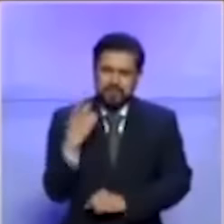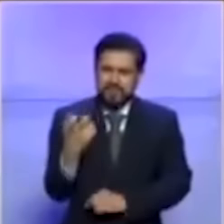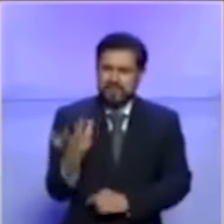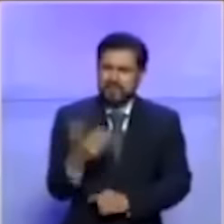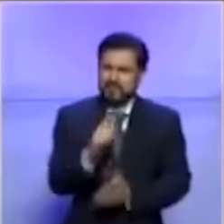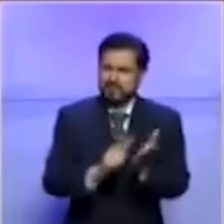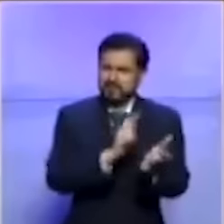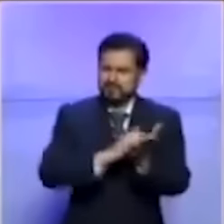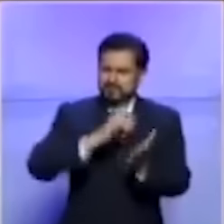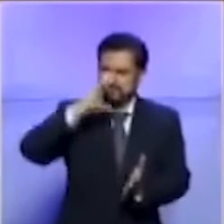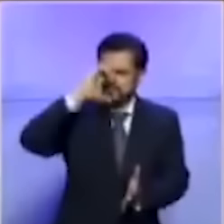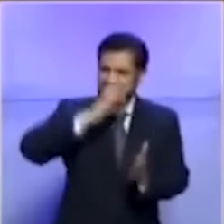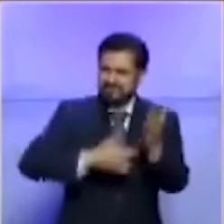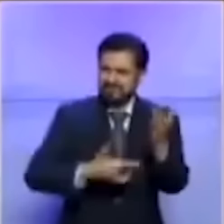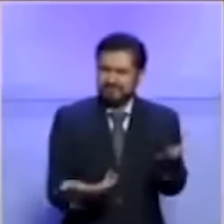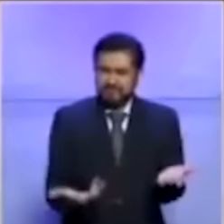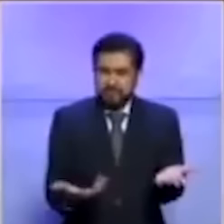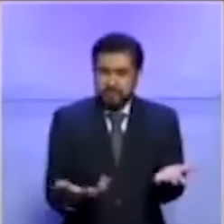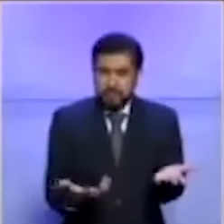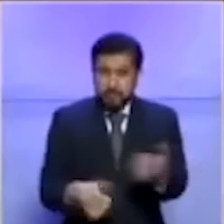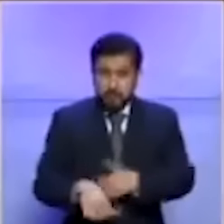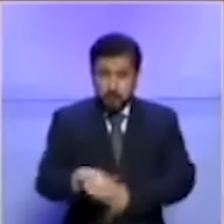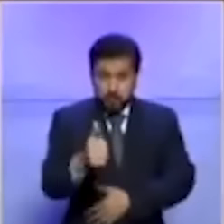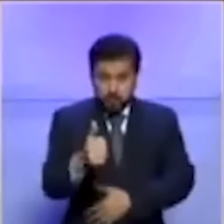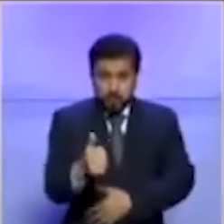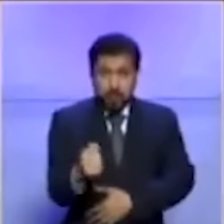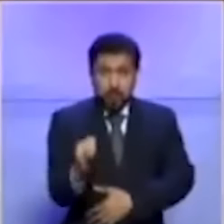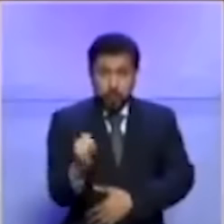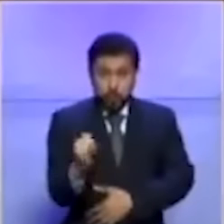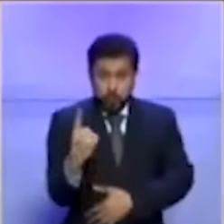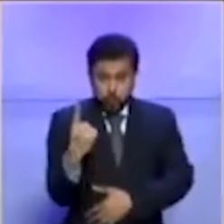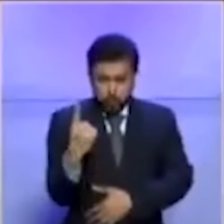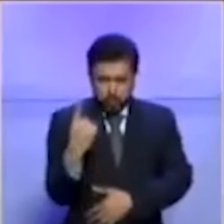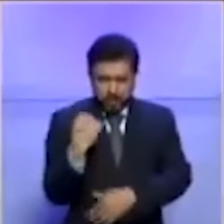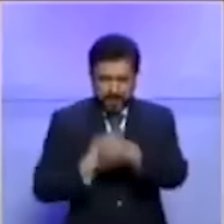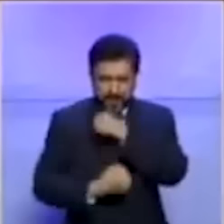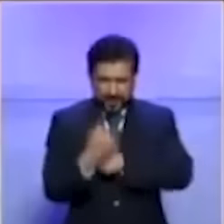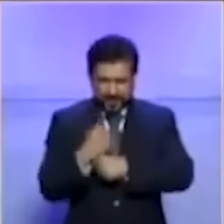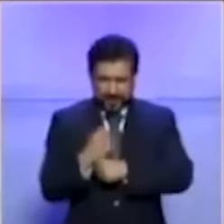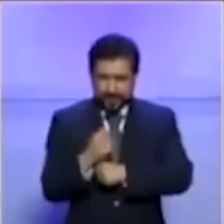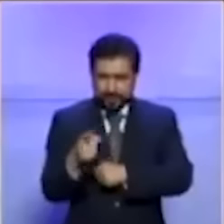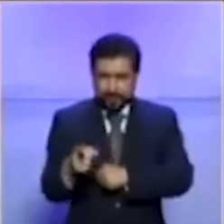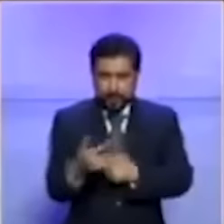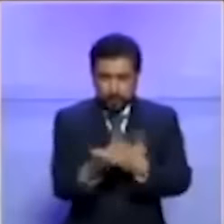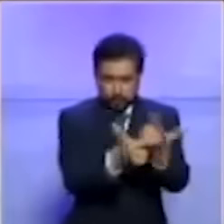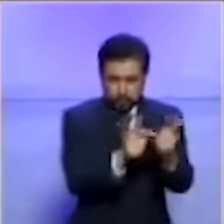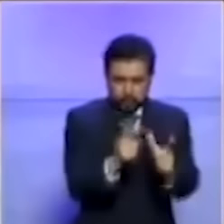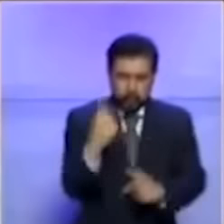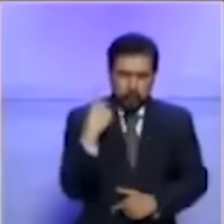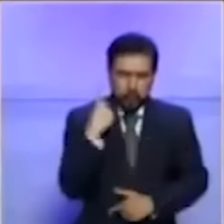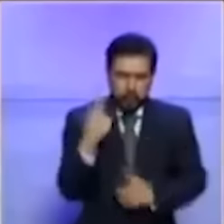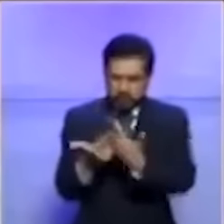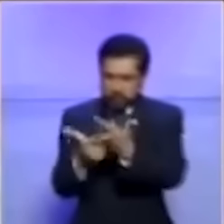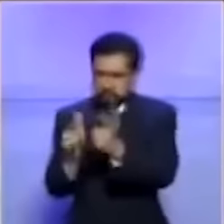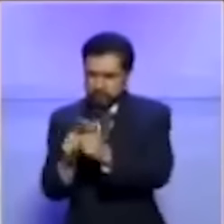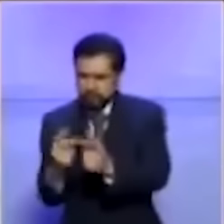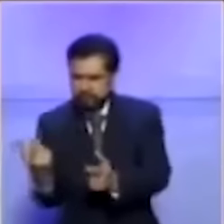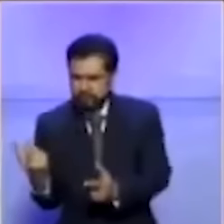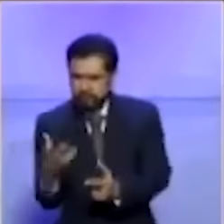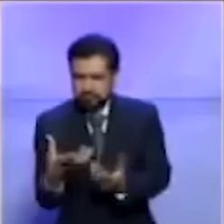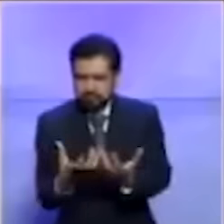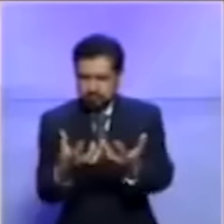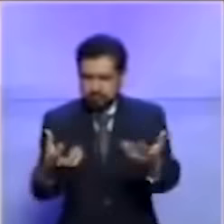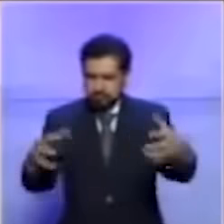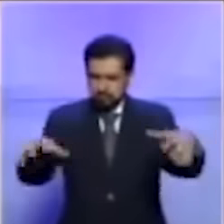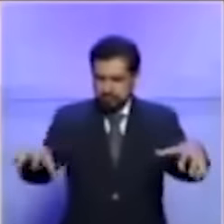a la ley desde el 11 de junio del año pasado las fuerzas políticas decidieron que era oportuno